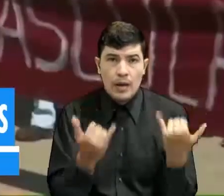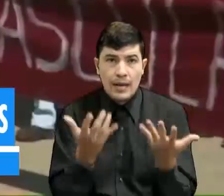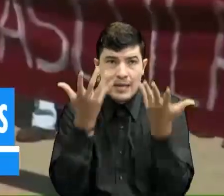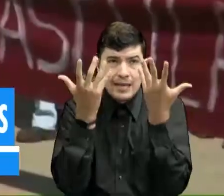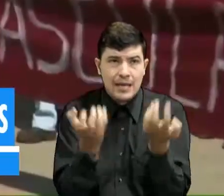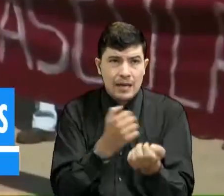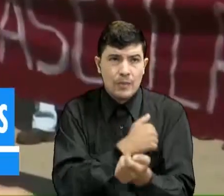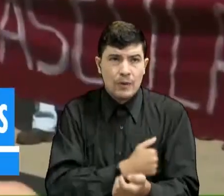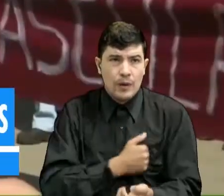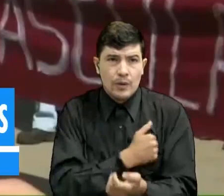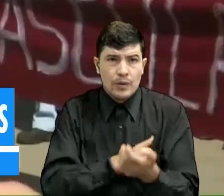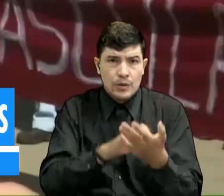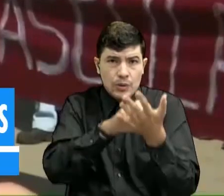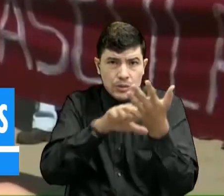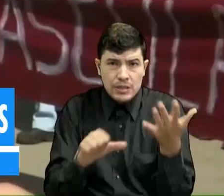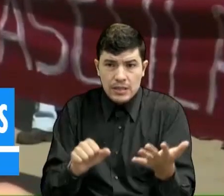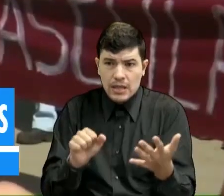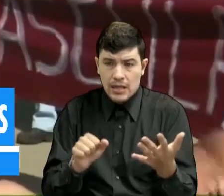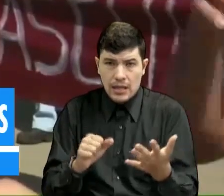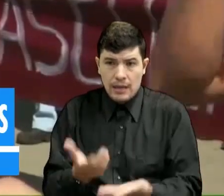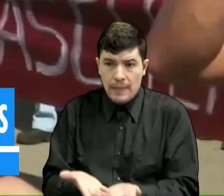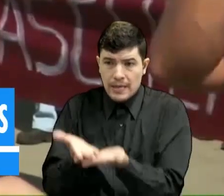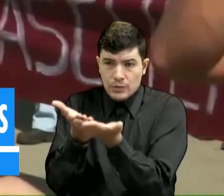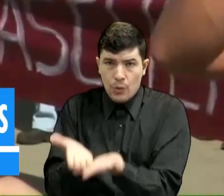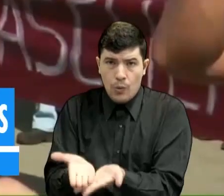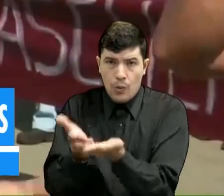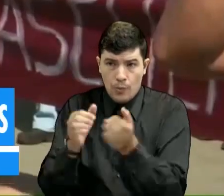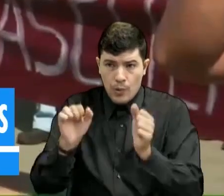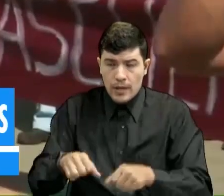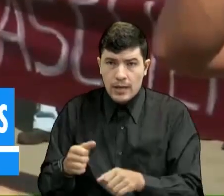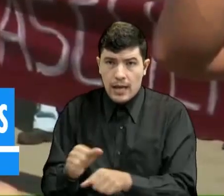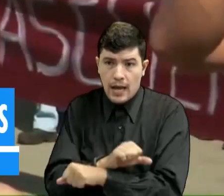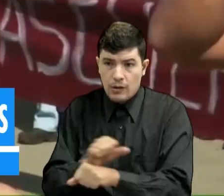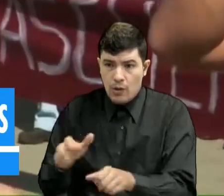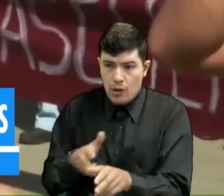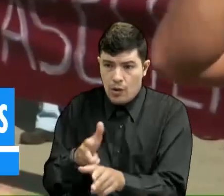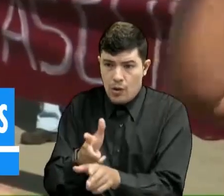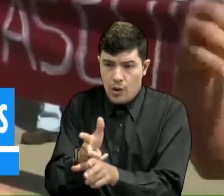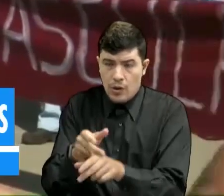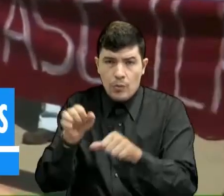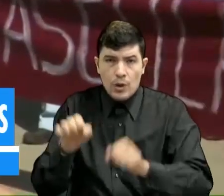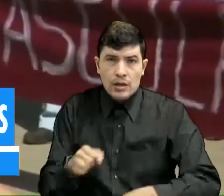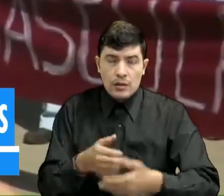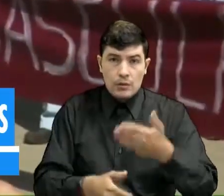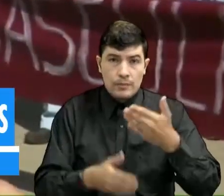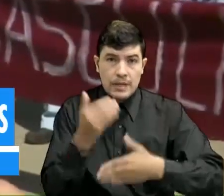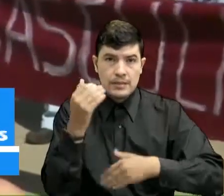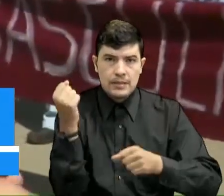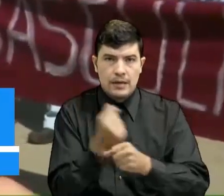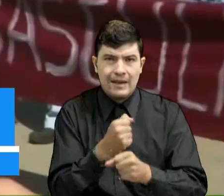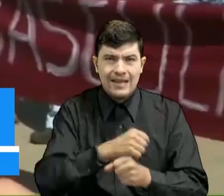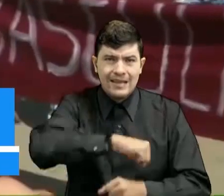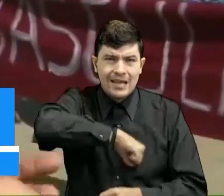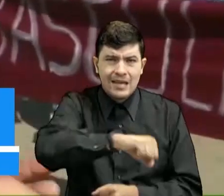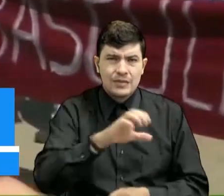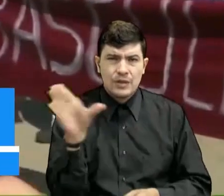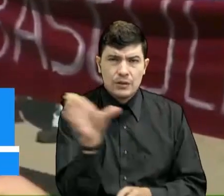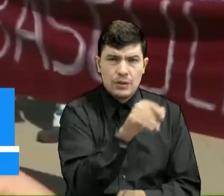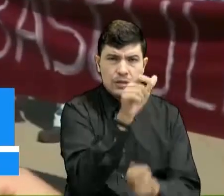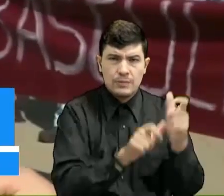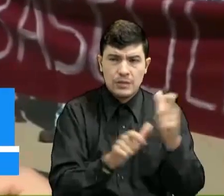nos quiten la báscula para poder trabajar. Es el derecho al trabajo, el derecho que tenemos todos